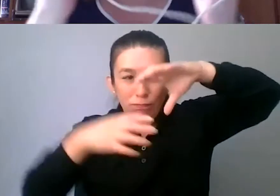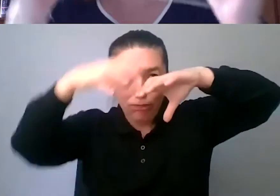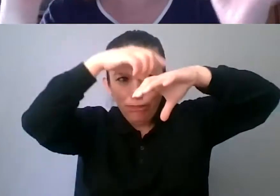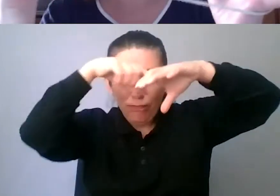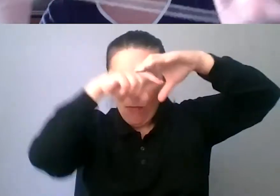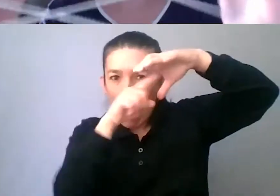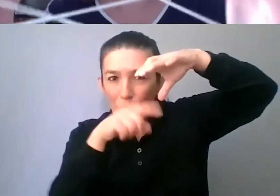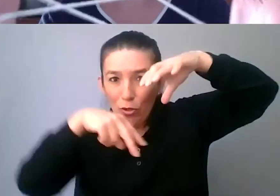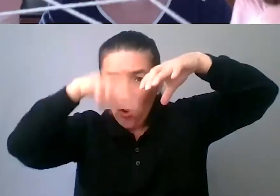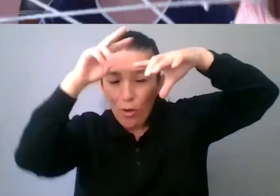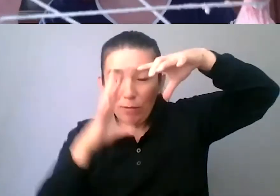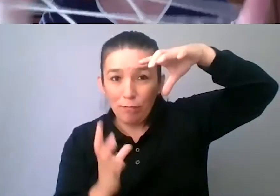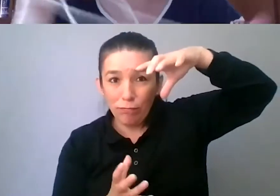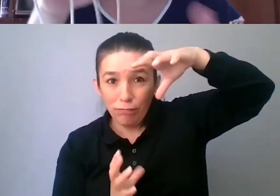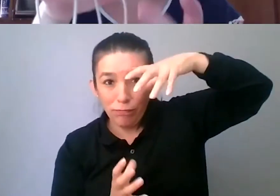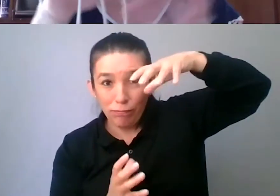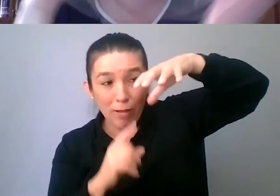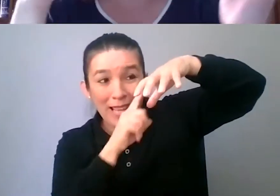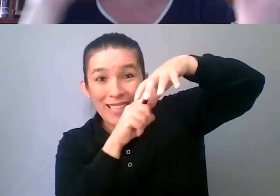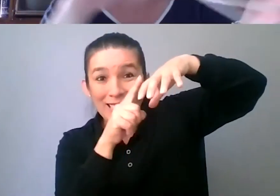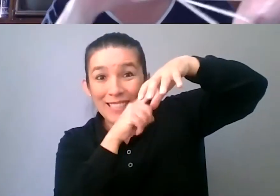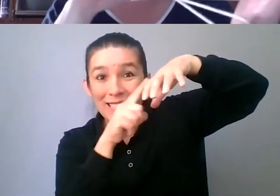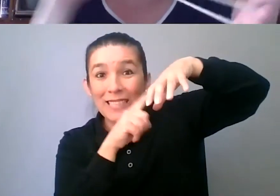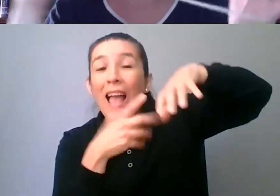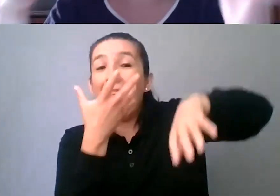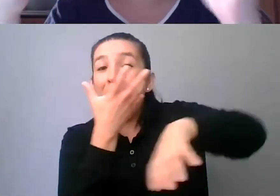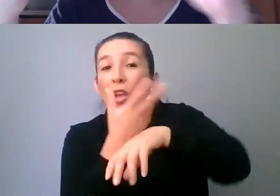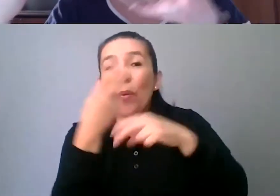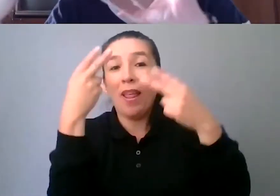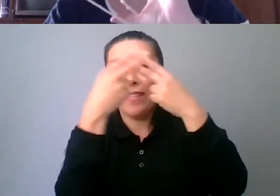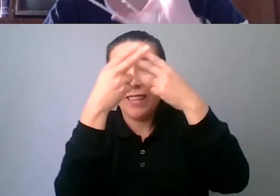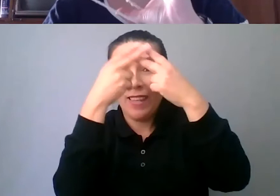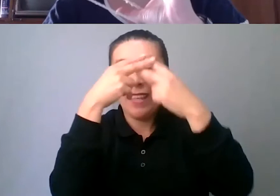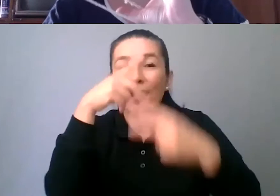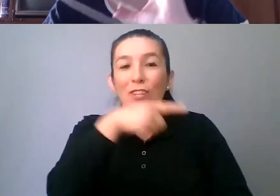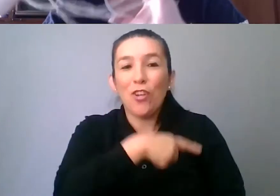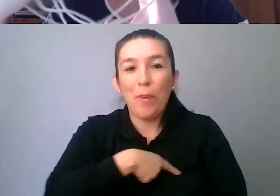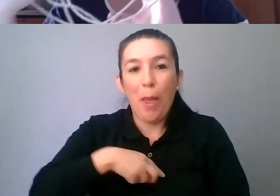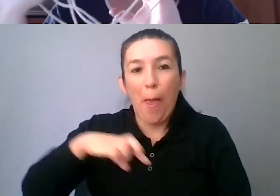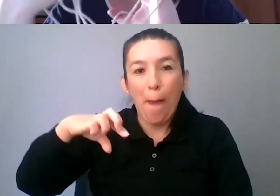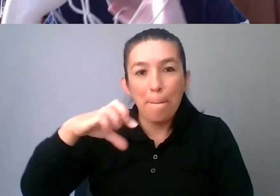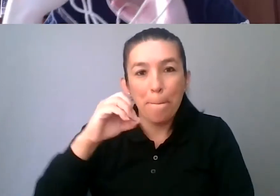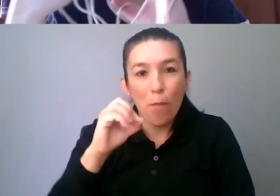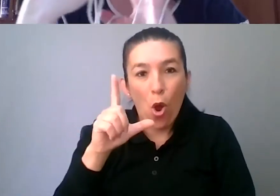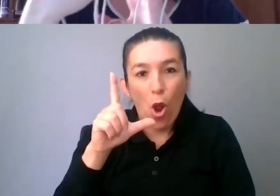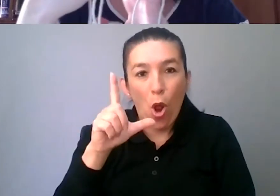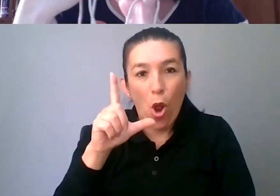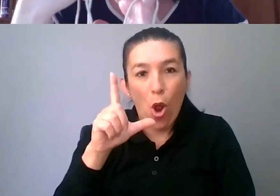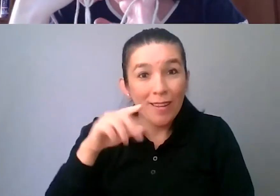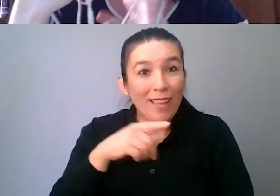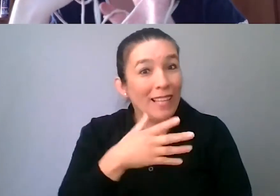marque directo el polo sur, pero en el hemisferio norte sí hay una estrella, y es la estrella polar. Pertenece a la constelación de la Osa